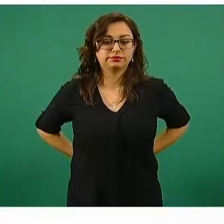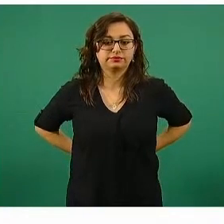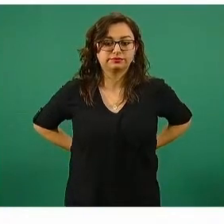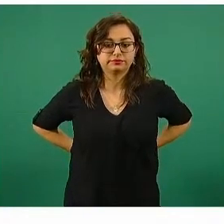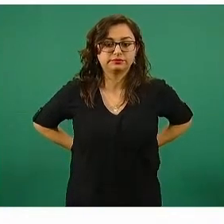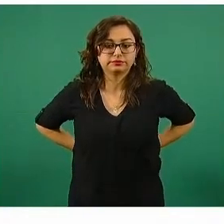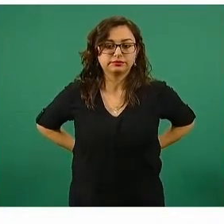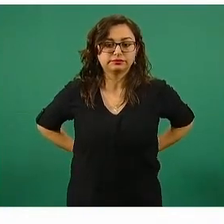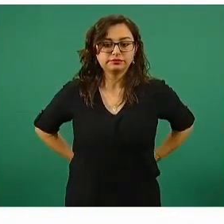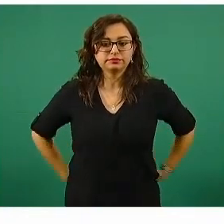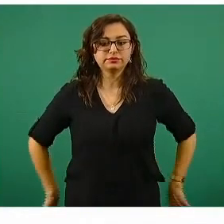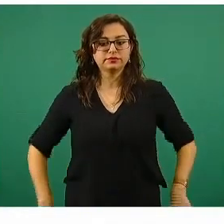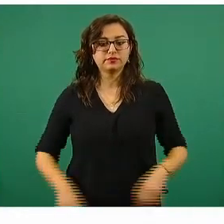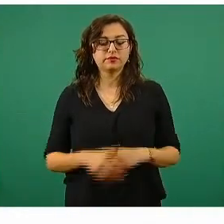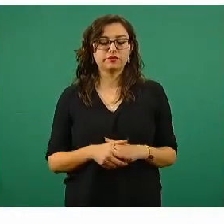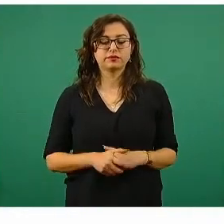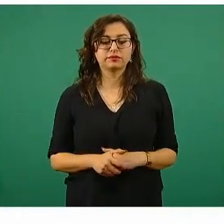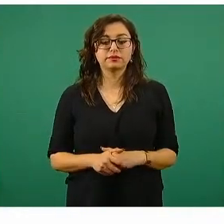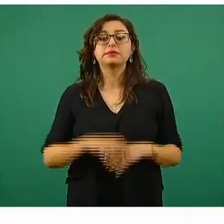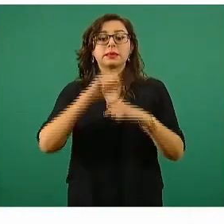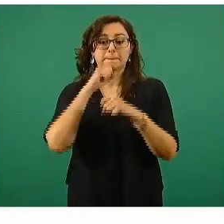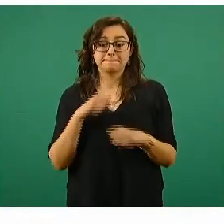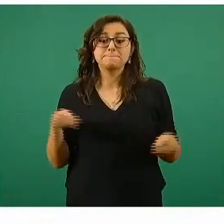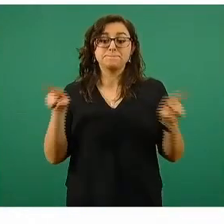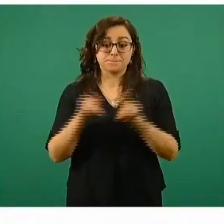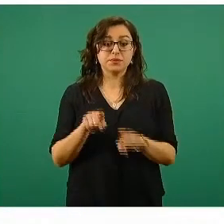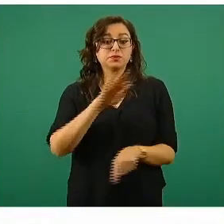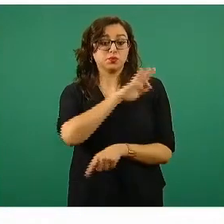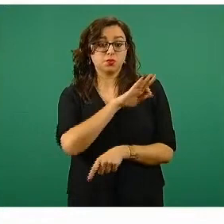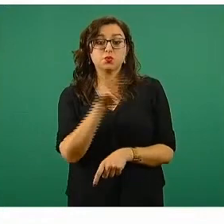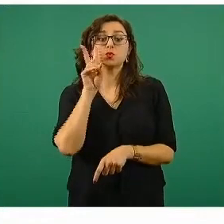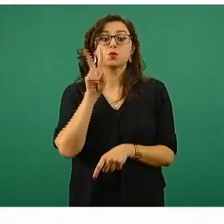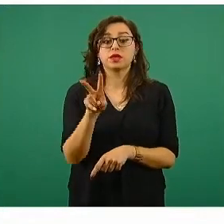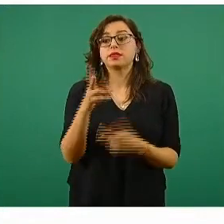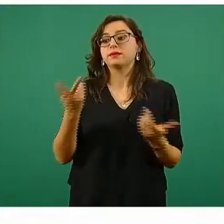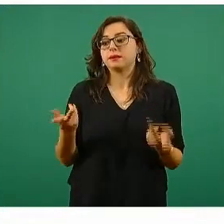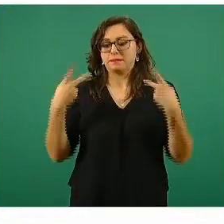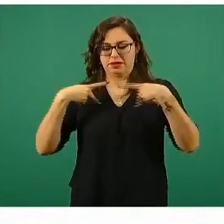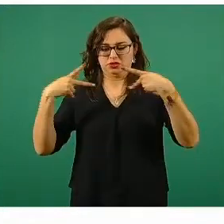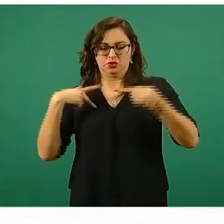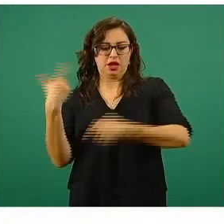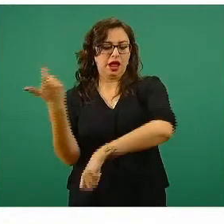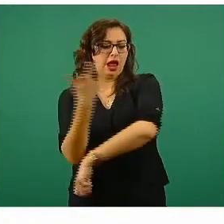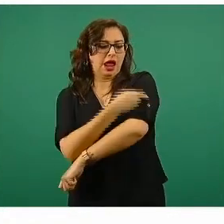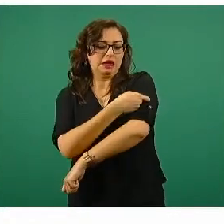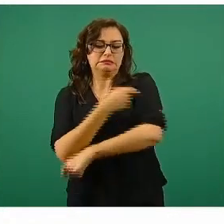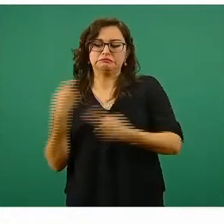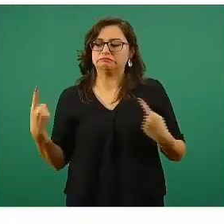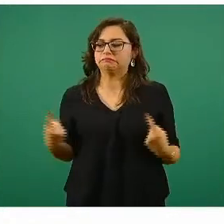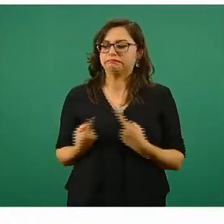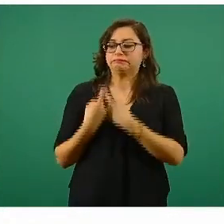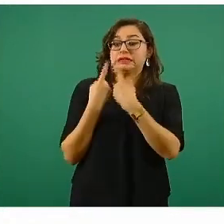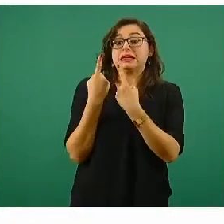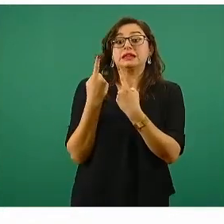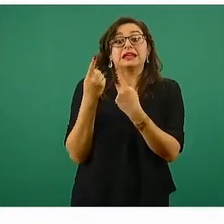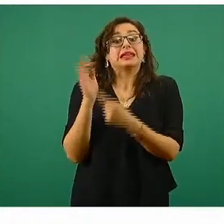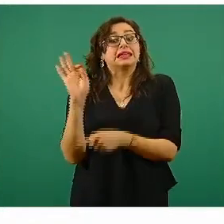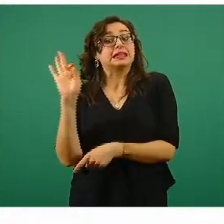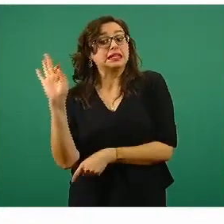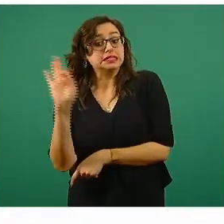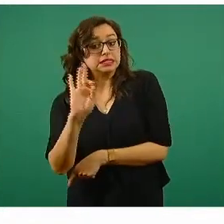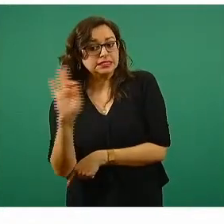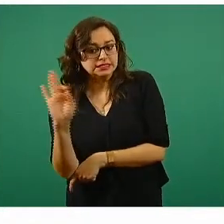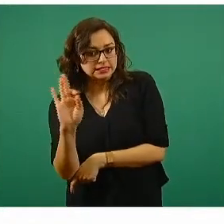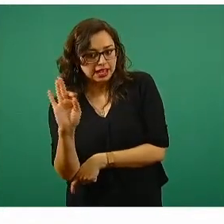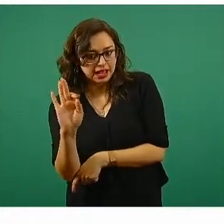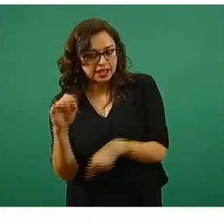Bien, y tenemos también la actualización del monitoreo y notificación de los eventos supuestamente atribuibles a vacunación